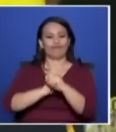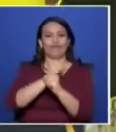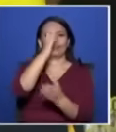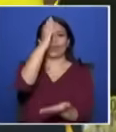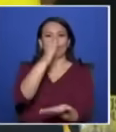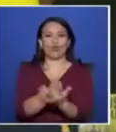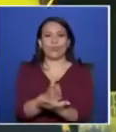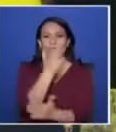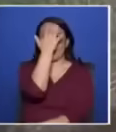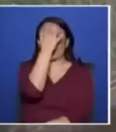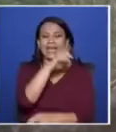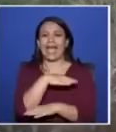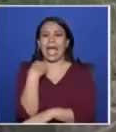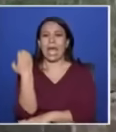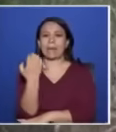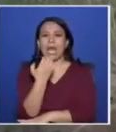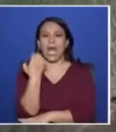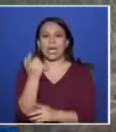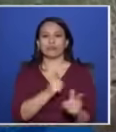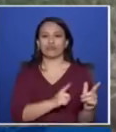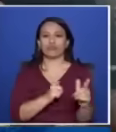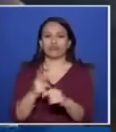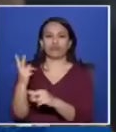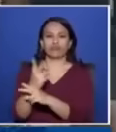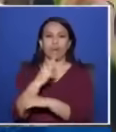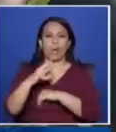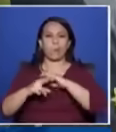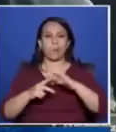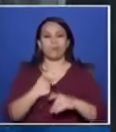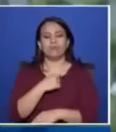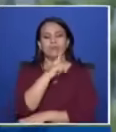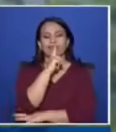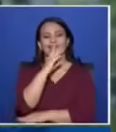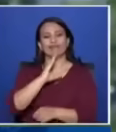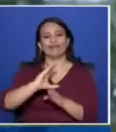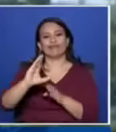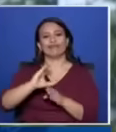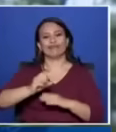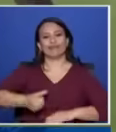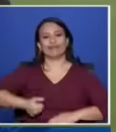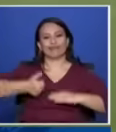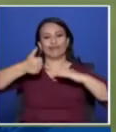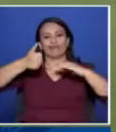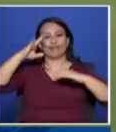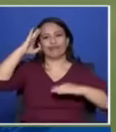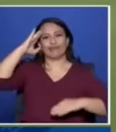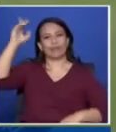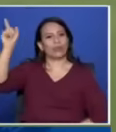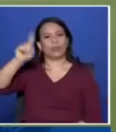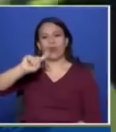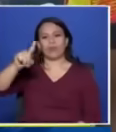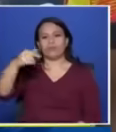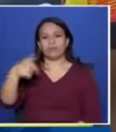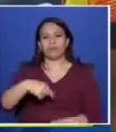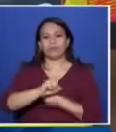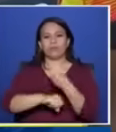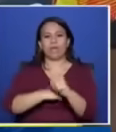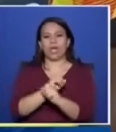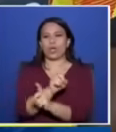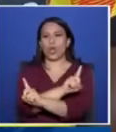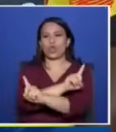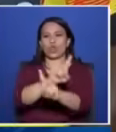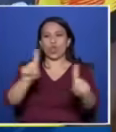lo confirmó Televistazo. Esto debido a la incertidumbre tras la recomendación del alto mando militar de cancelar eventos